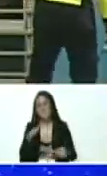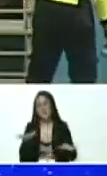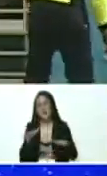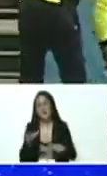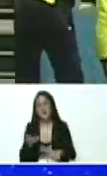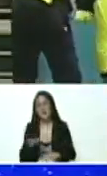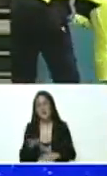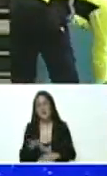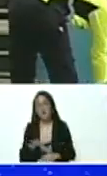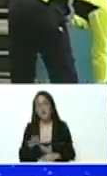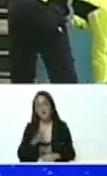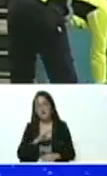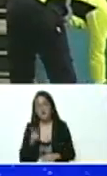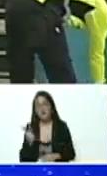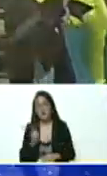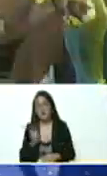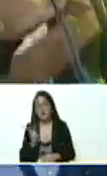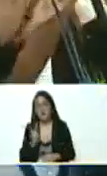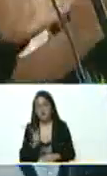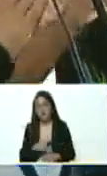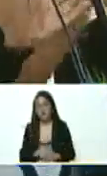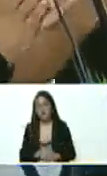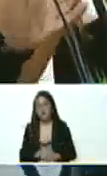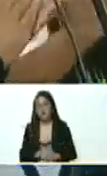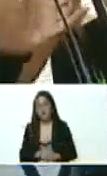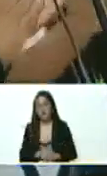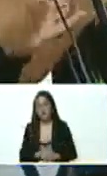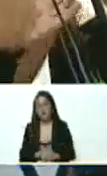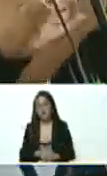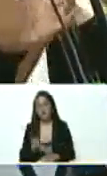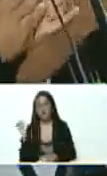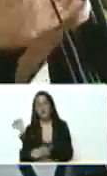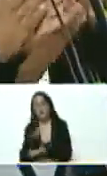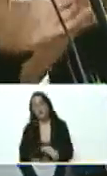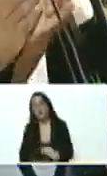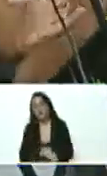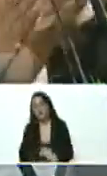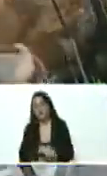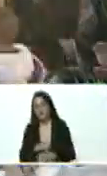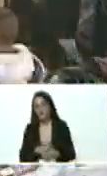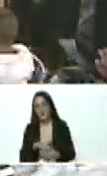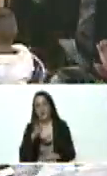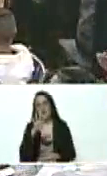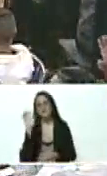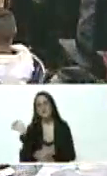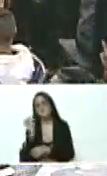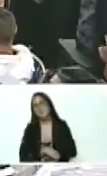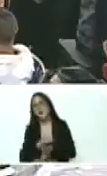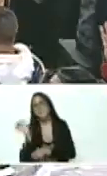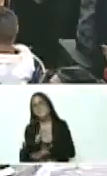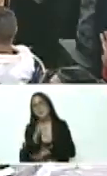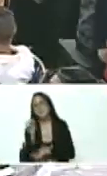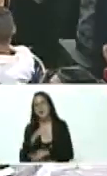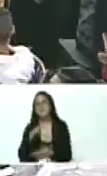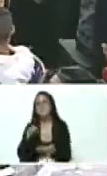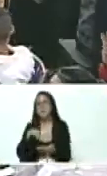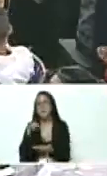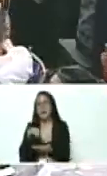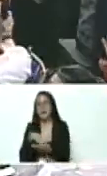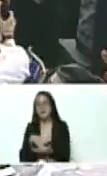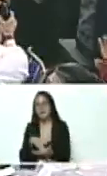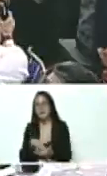la República Bolivariana de Venezuela. Y le da no tres patadas, no. Cuatro patadas a Miami. Cuatro.